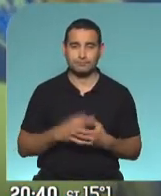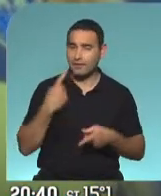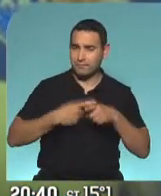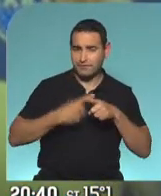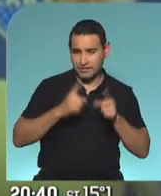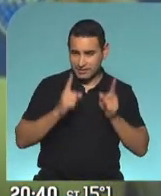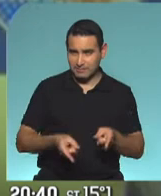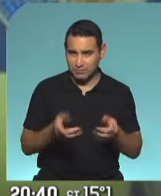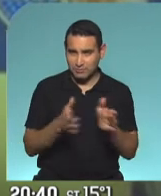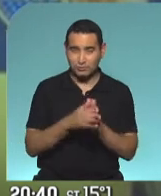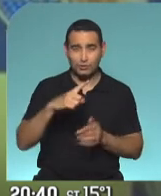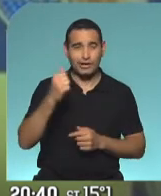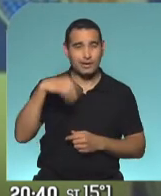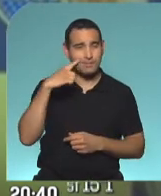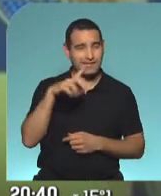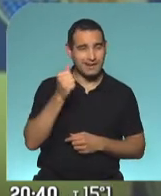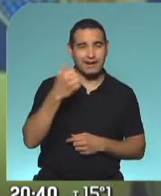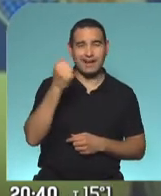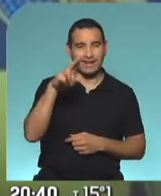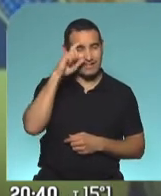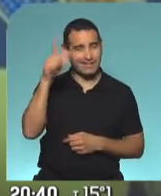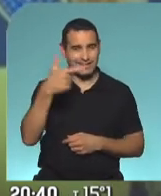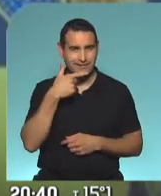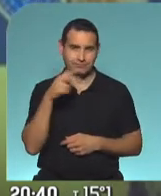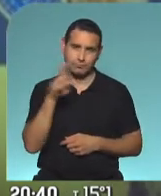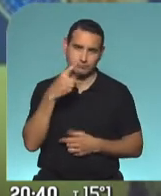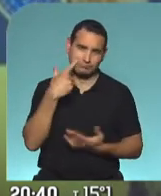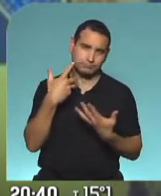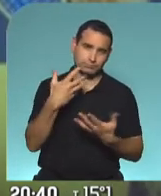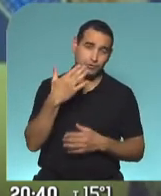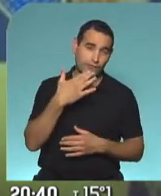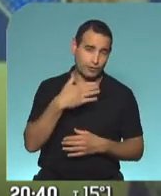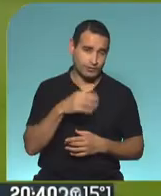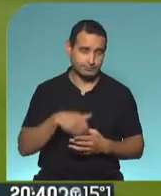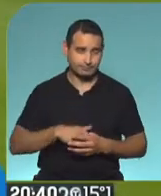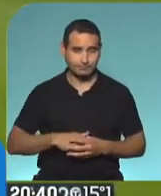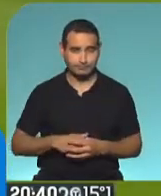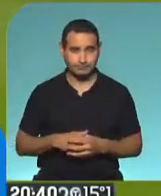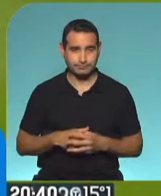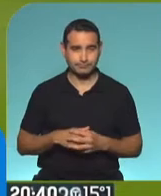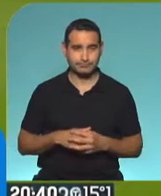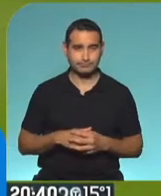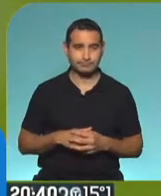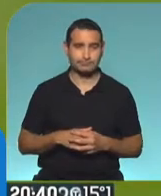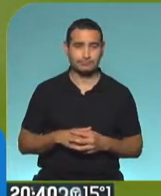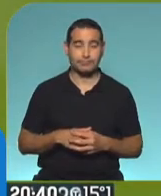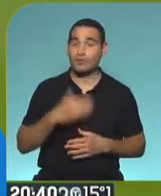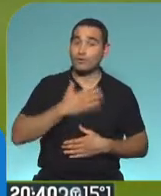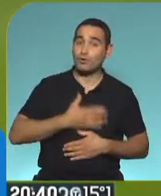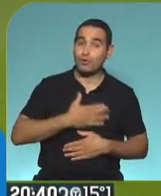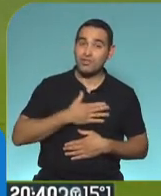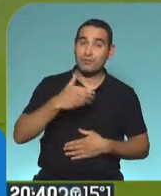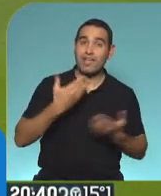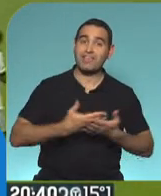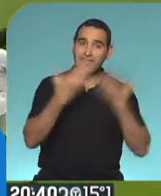festejamos con ella, con Camila Gómez Ares, fiel referente de Boca Juniors. Muy contenta por tener nuestro